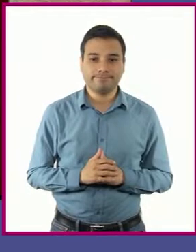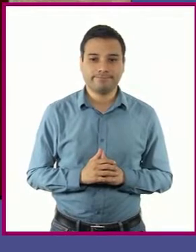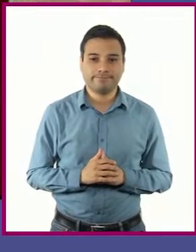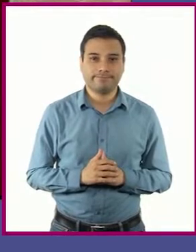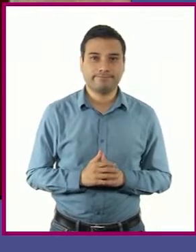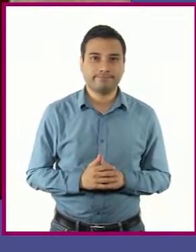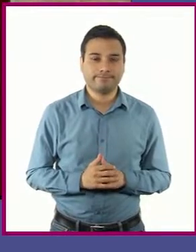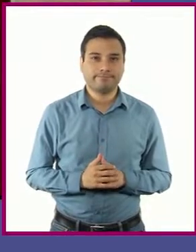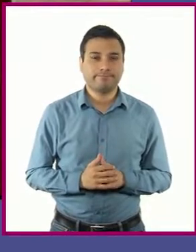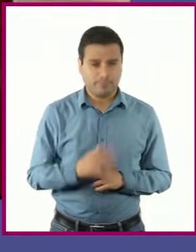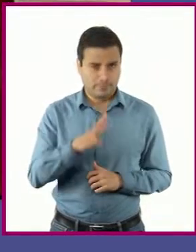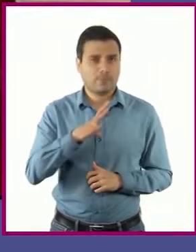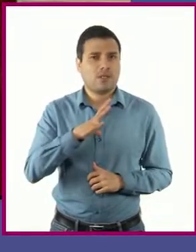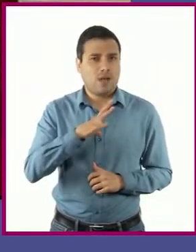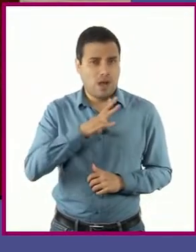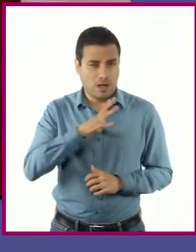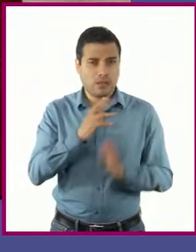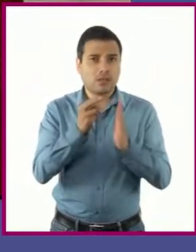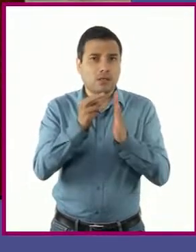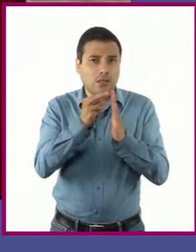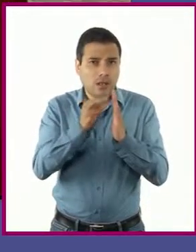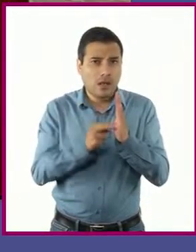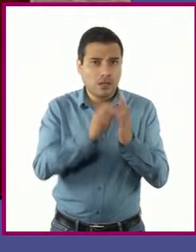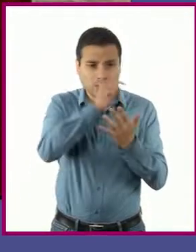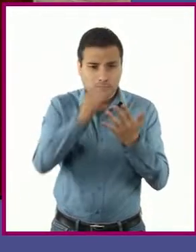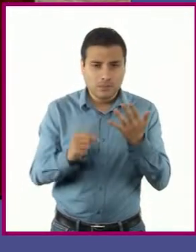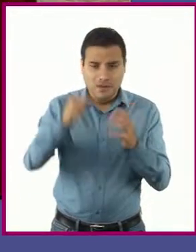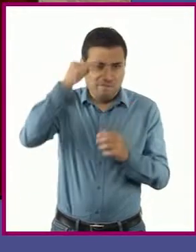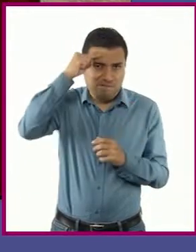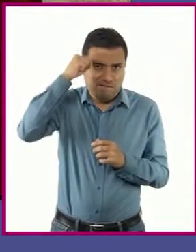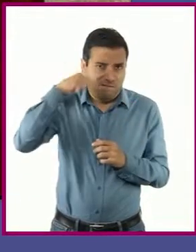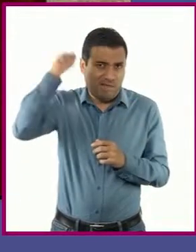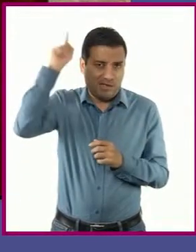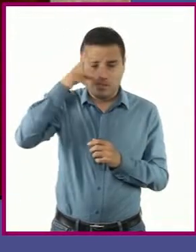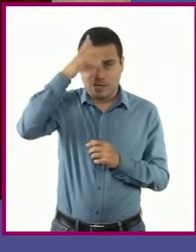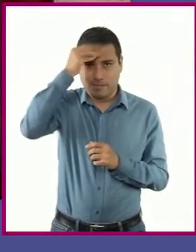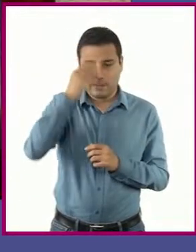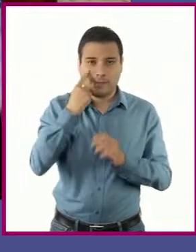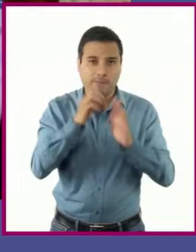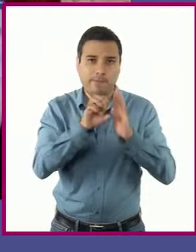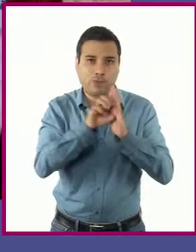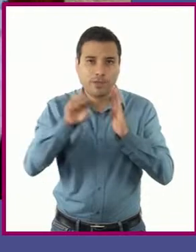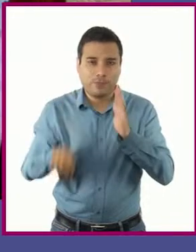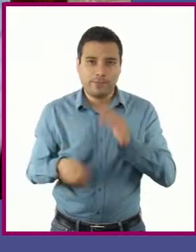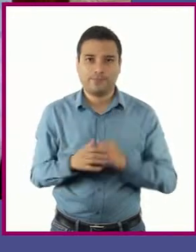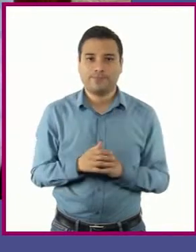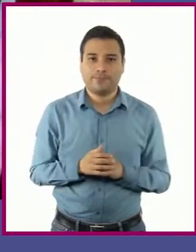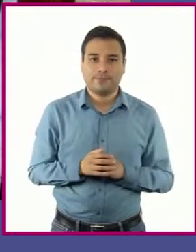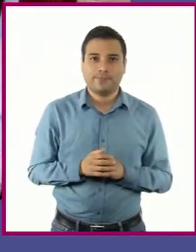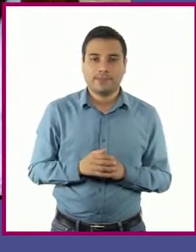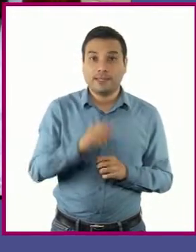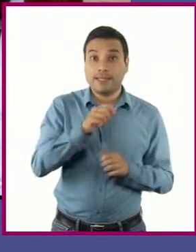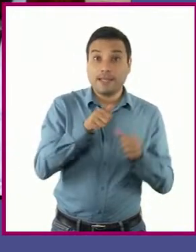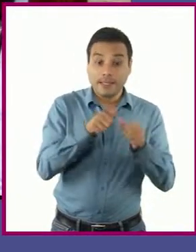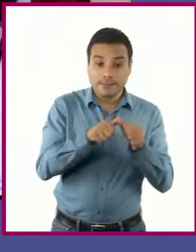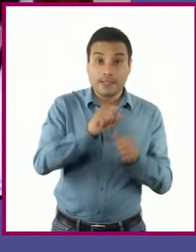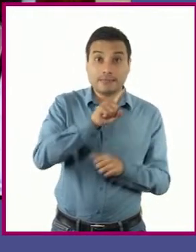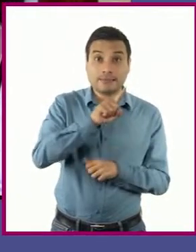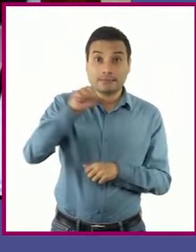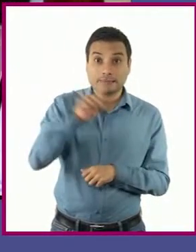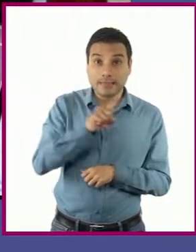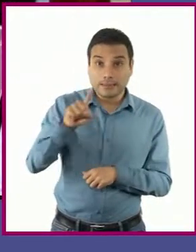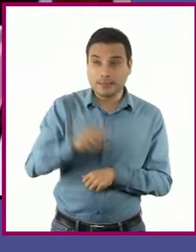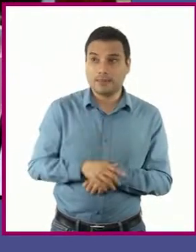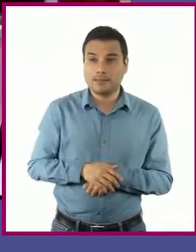Hay reglas ortográficas fáciles de aprender. Por ejemplo, el cambio de la letra Z por la letra C